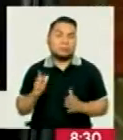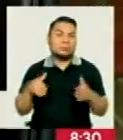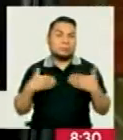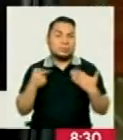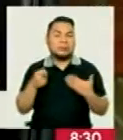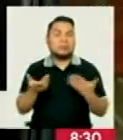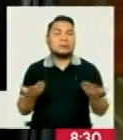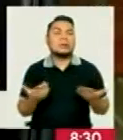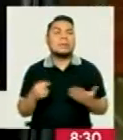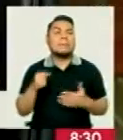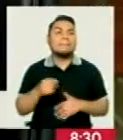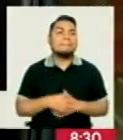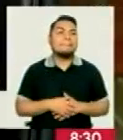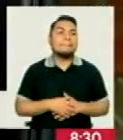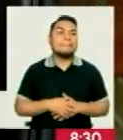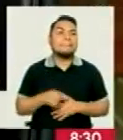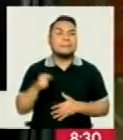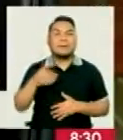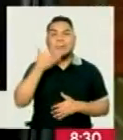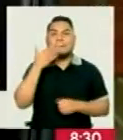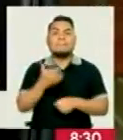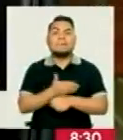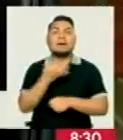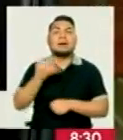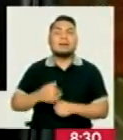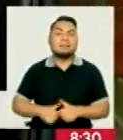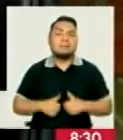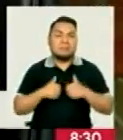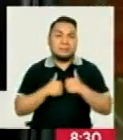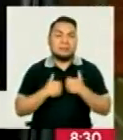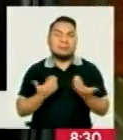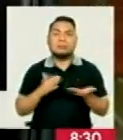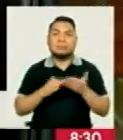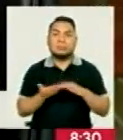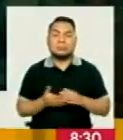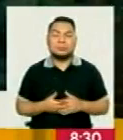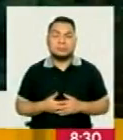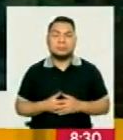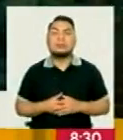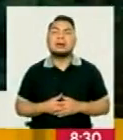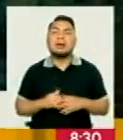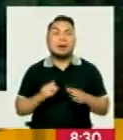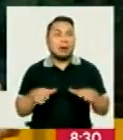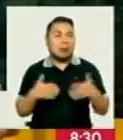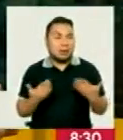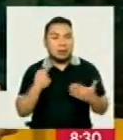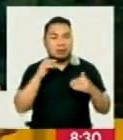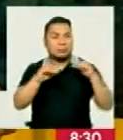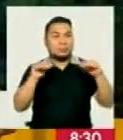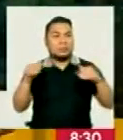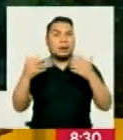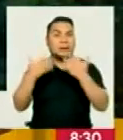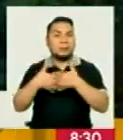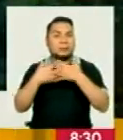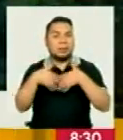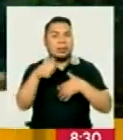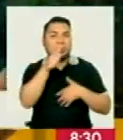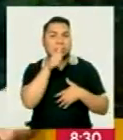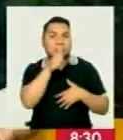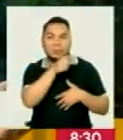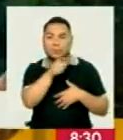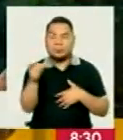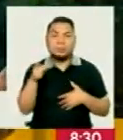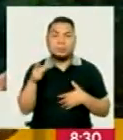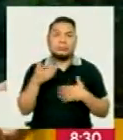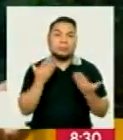este tipo de mejoramiento de la calidad de vida de la población. Habría que hacer un llamamiento a las empresas privadas para que en el marco